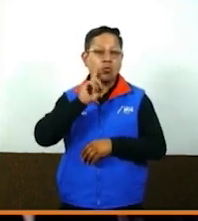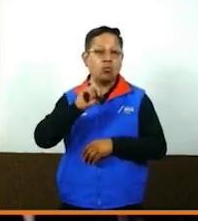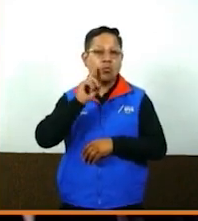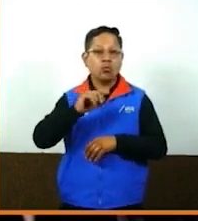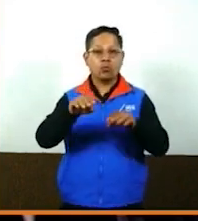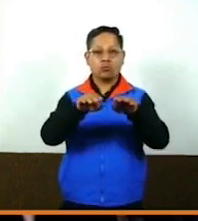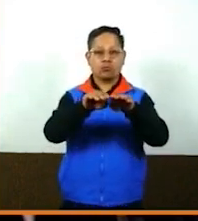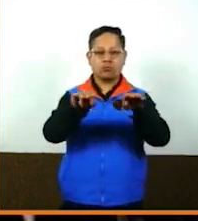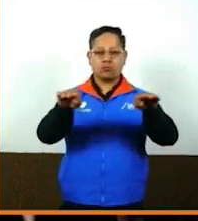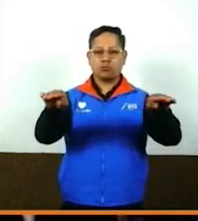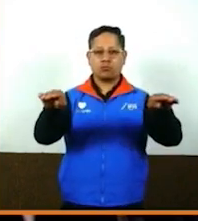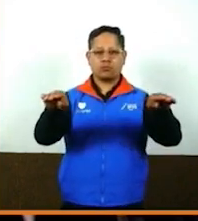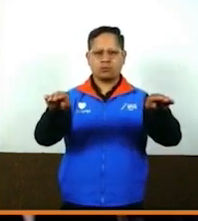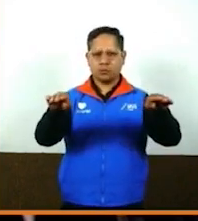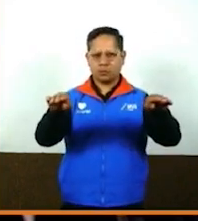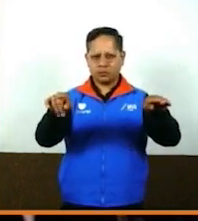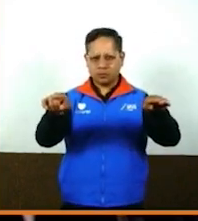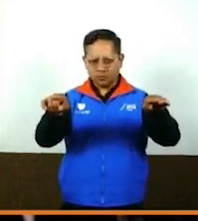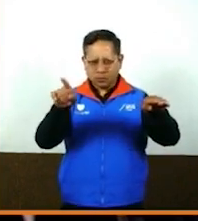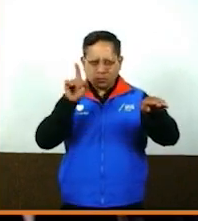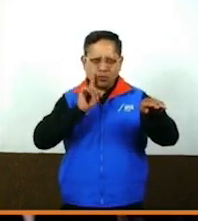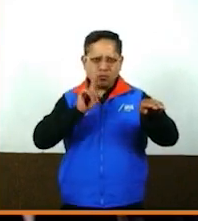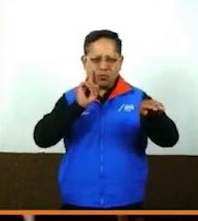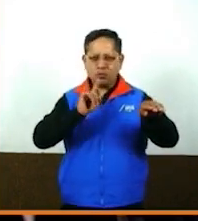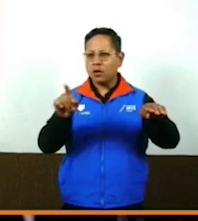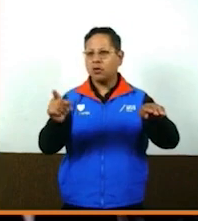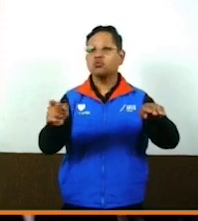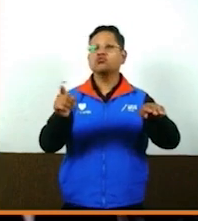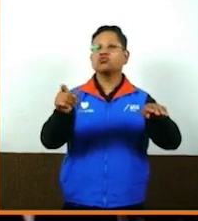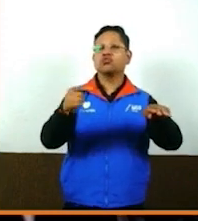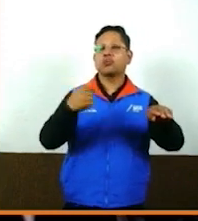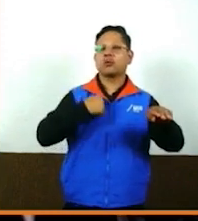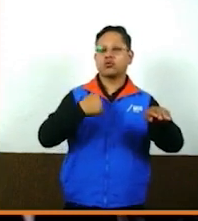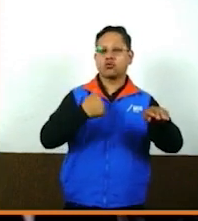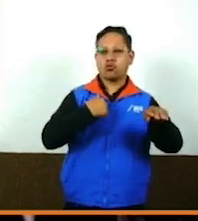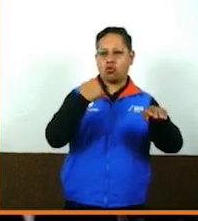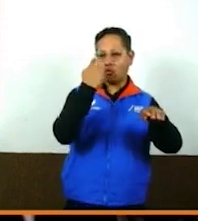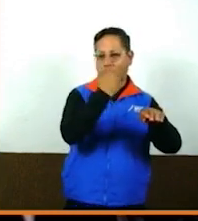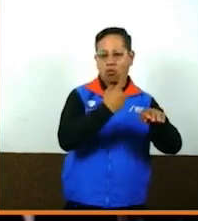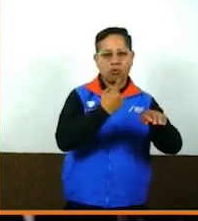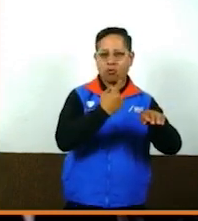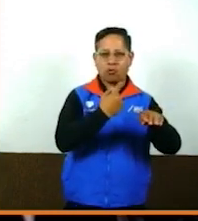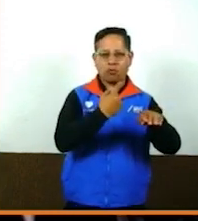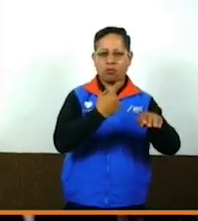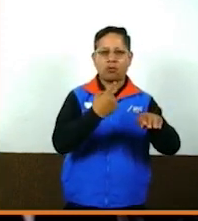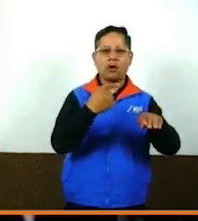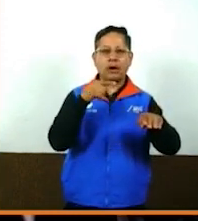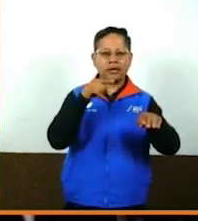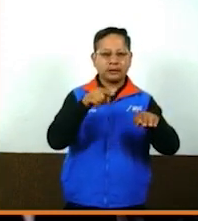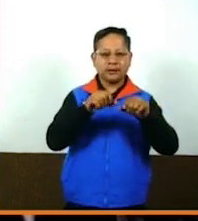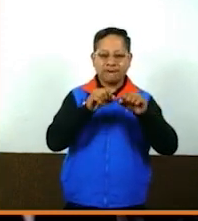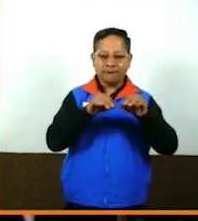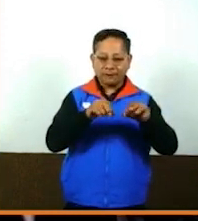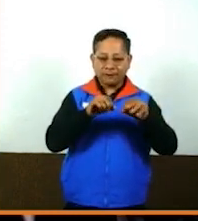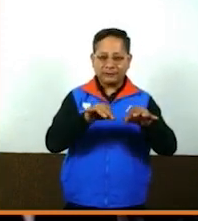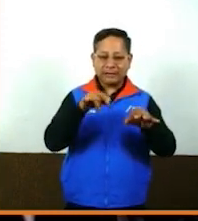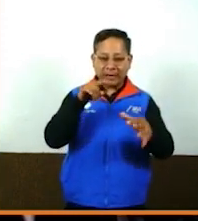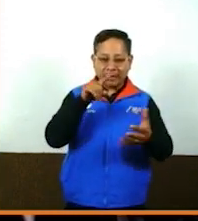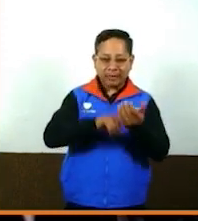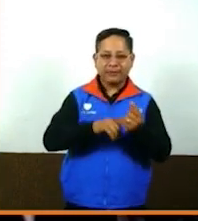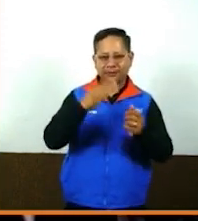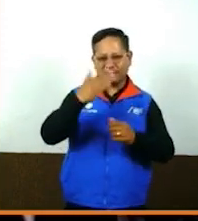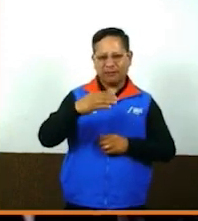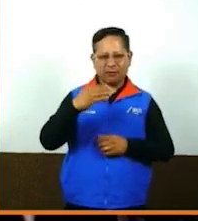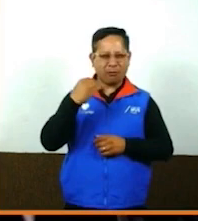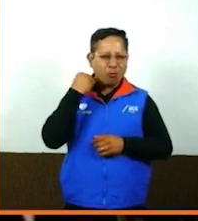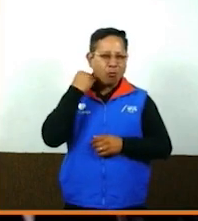mujeres. Pero no solamente de, ay, pues si tú lo atiendes, pero yo me llevo las horas. No, el despacho les demuestra con las horas que, ven que los